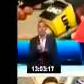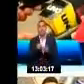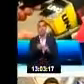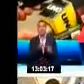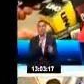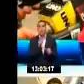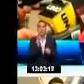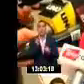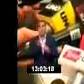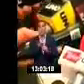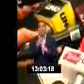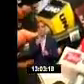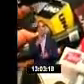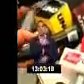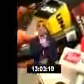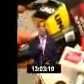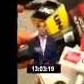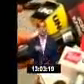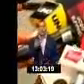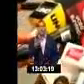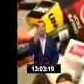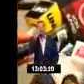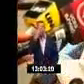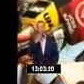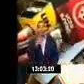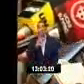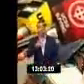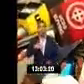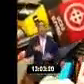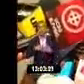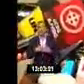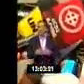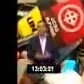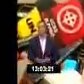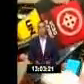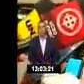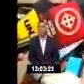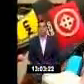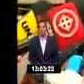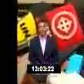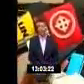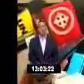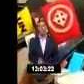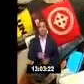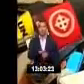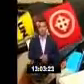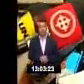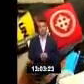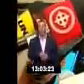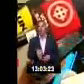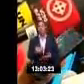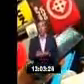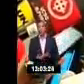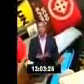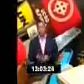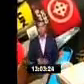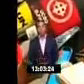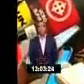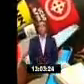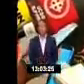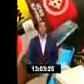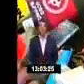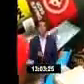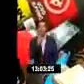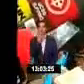renuncia, primero, son de orden personal. Como ustedes saben, estoy en un proceso de maternidad. La presión que ha habido e incluso la